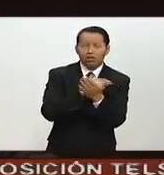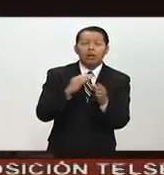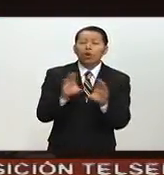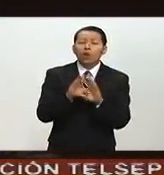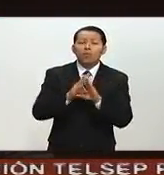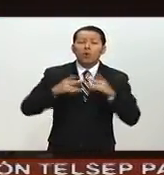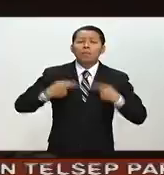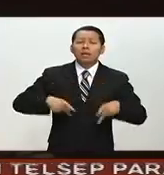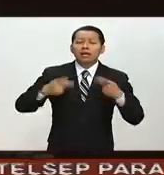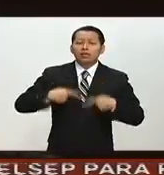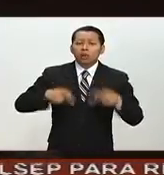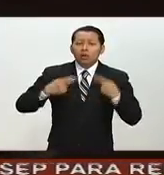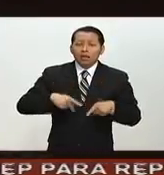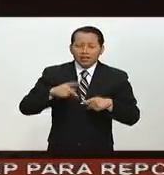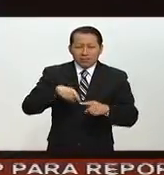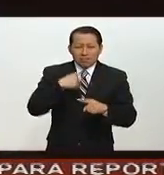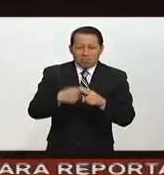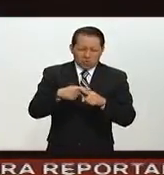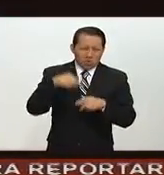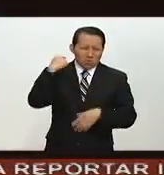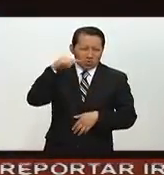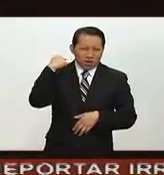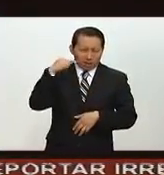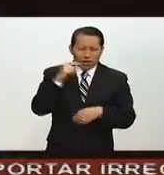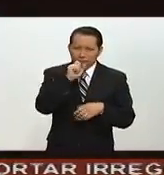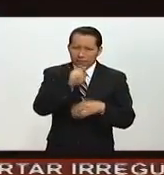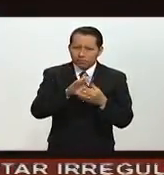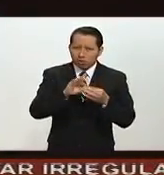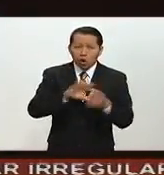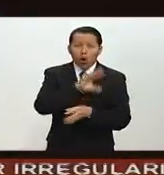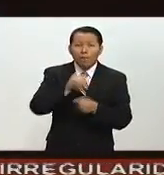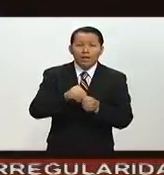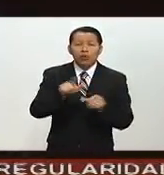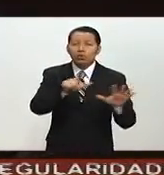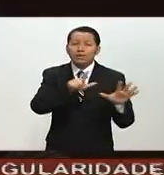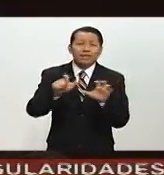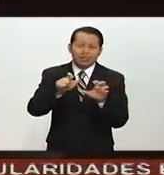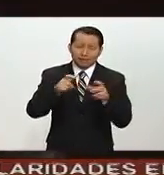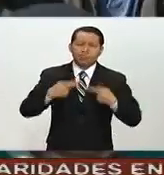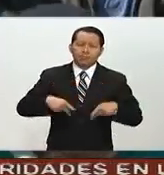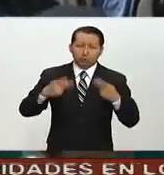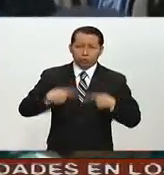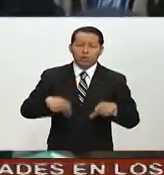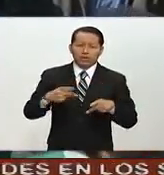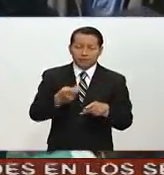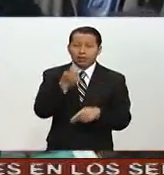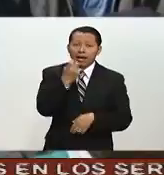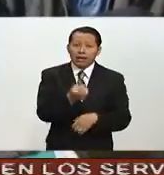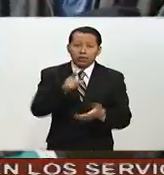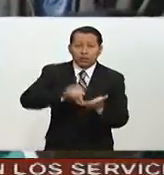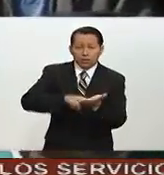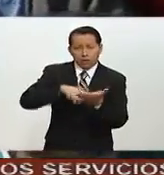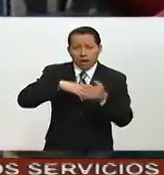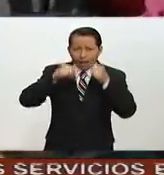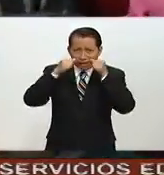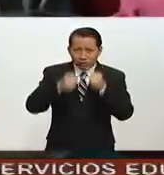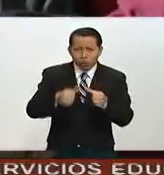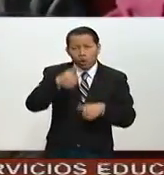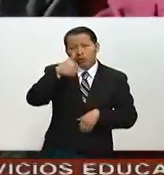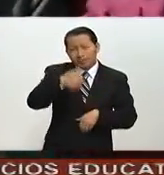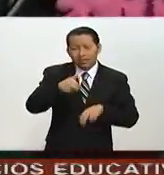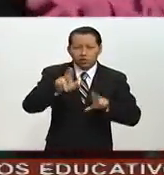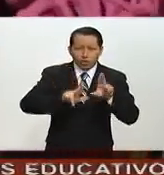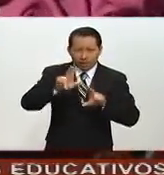e indirectamente por el caso Iguala. Informó que son en total 700 víctimas. De ellas solo están atendiendo a 6 normalistas